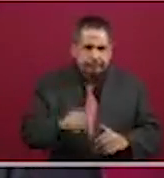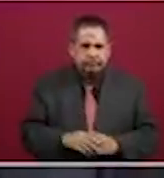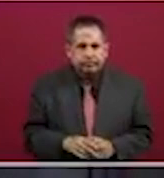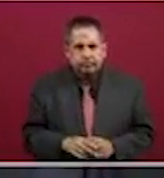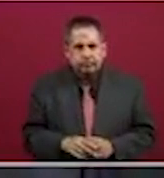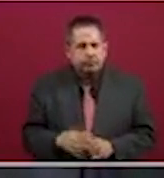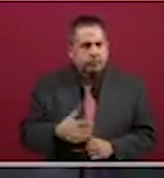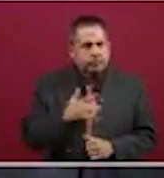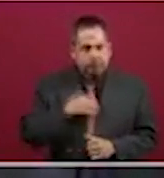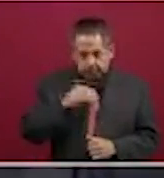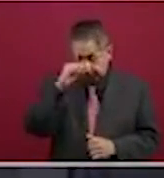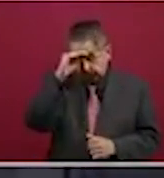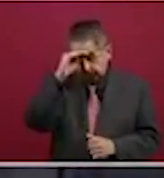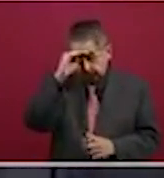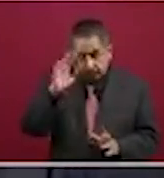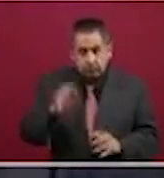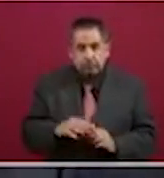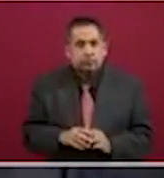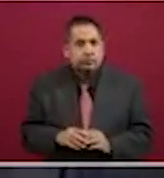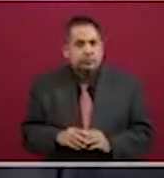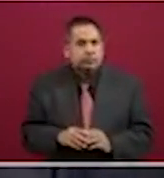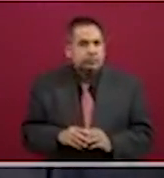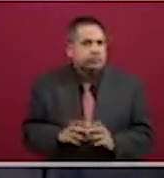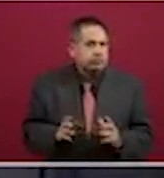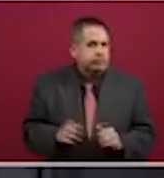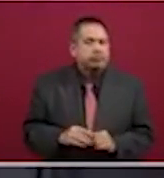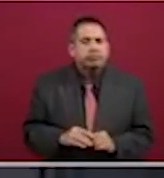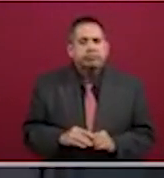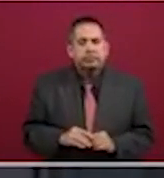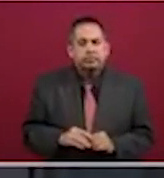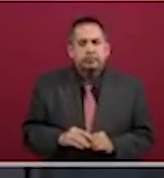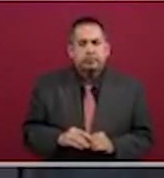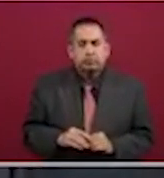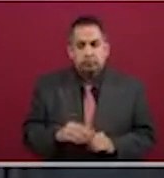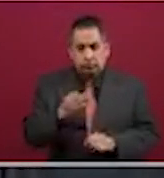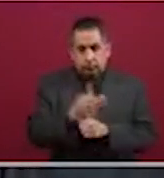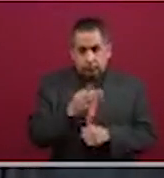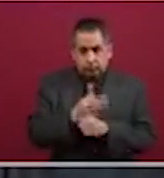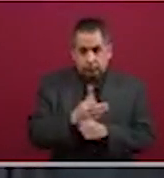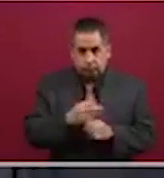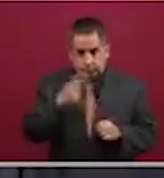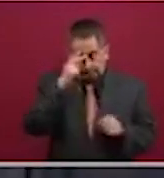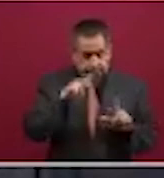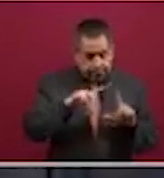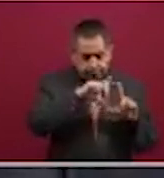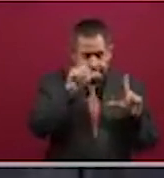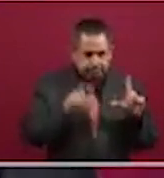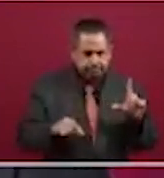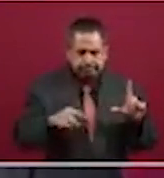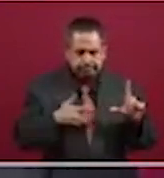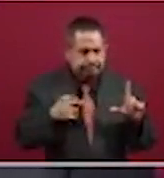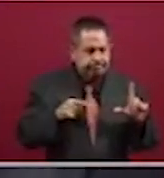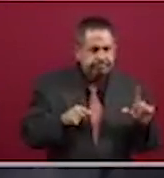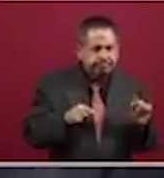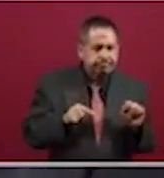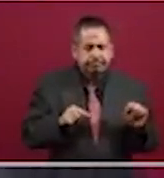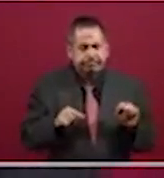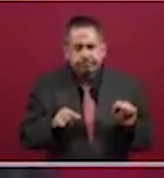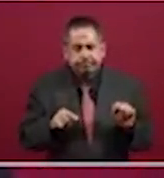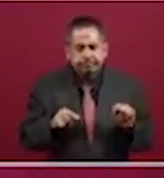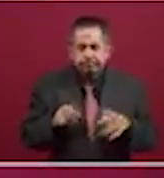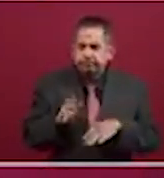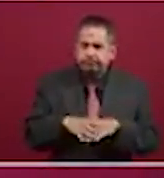consideró que la situación en que está nuestro país lo más